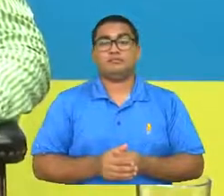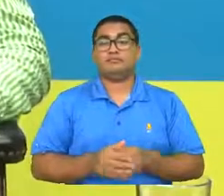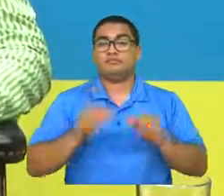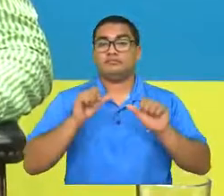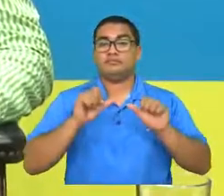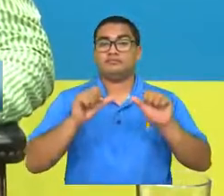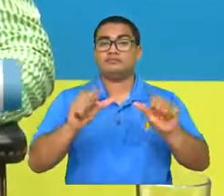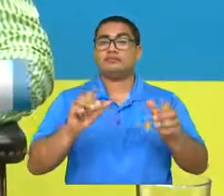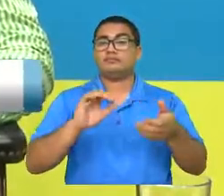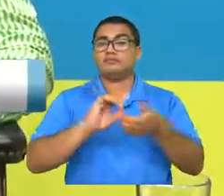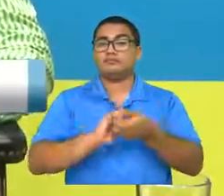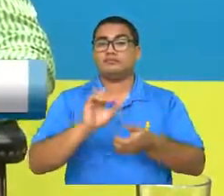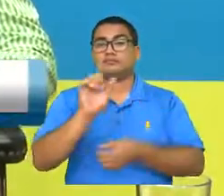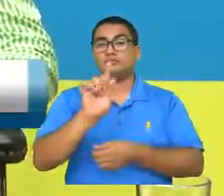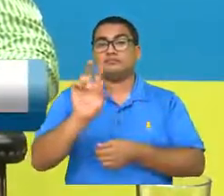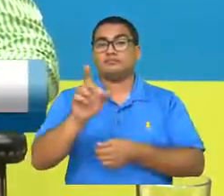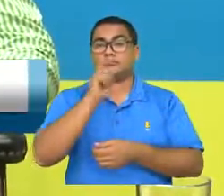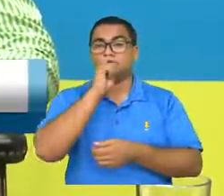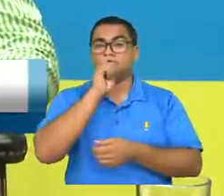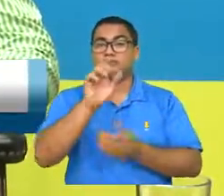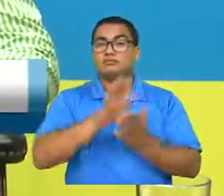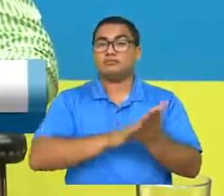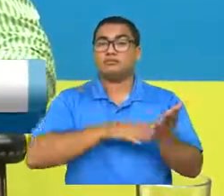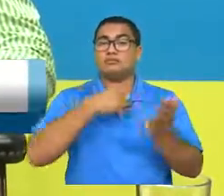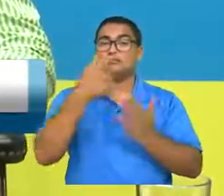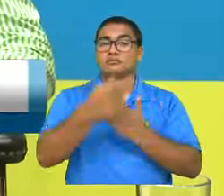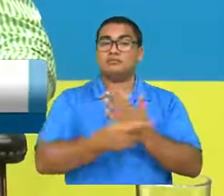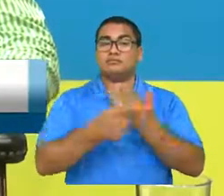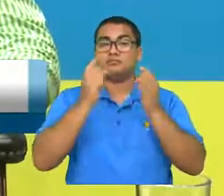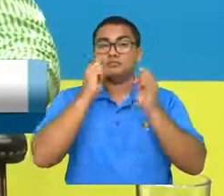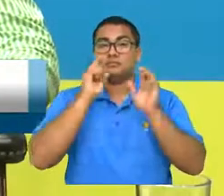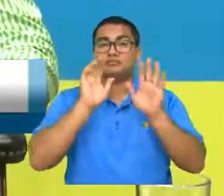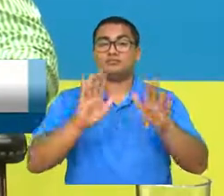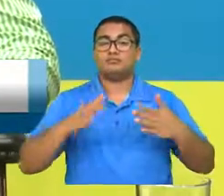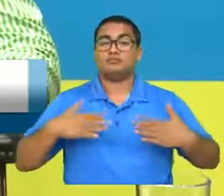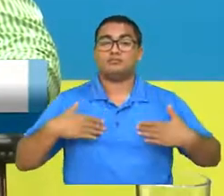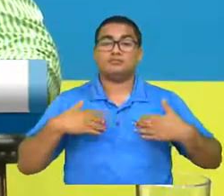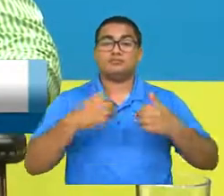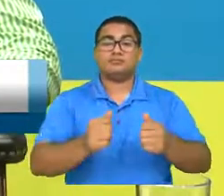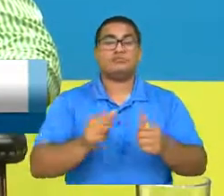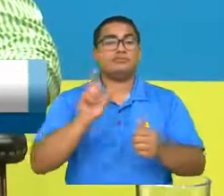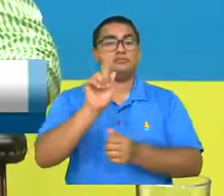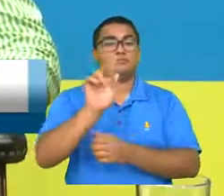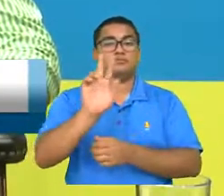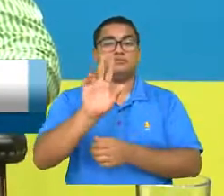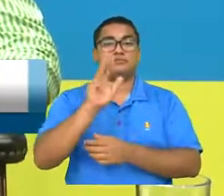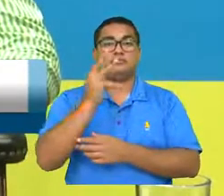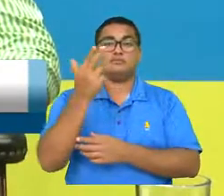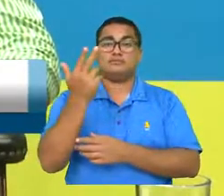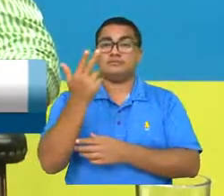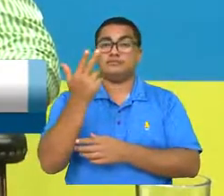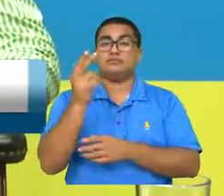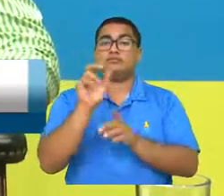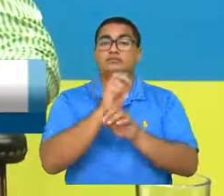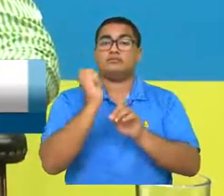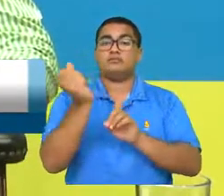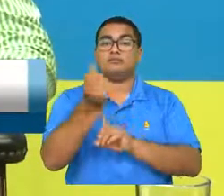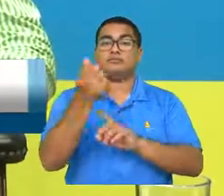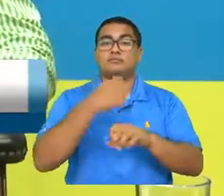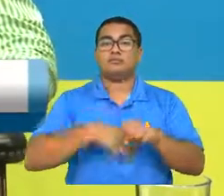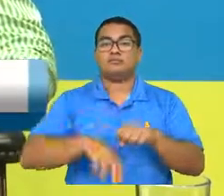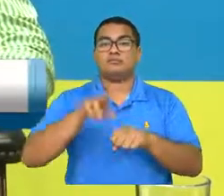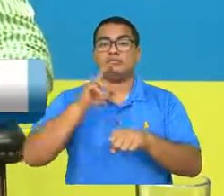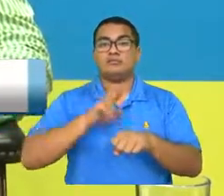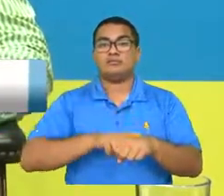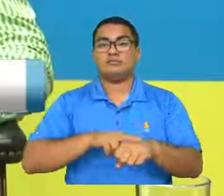Estamos de regreso, amigos televidentes, en su gustado programa Prevenir de Salud a través de la frecuencia del canal 98, el canal parlamentario, el canal